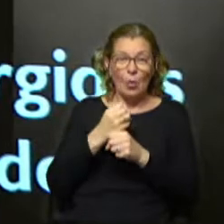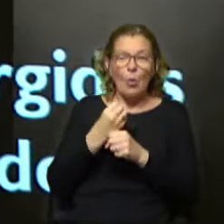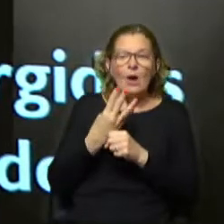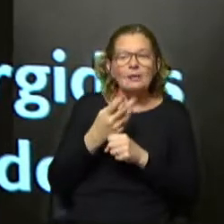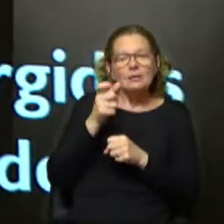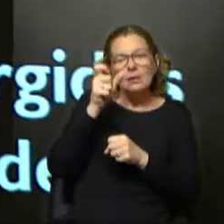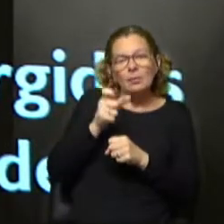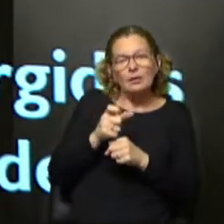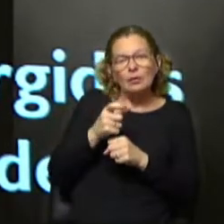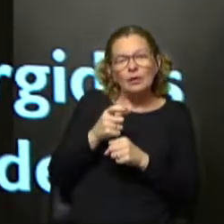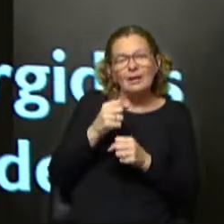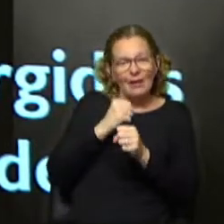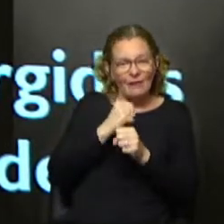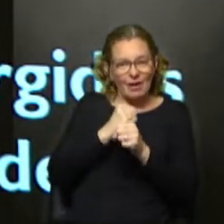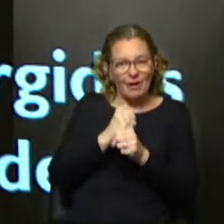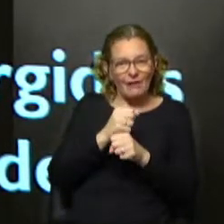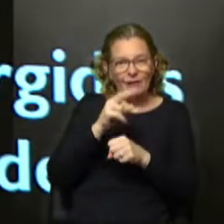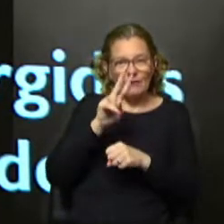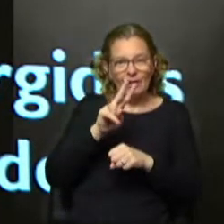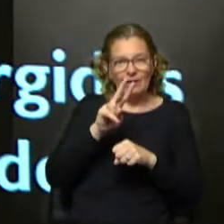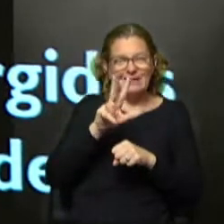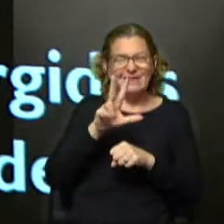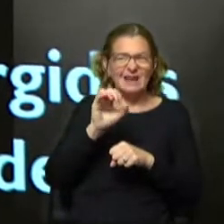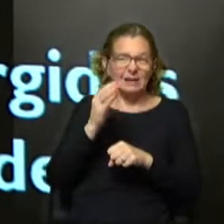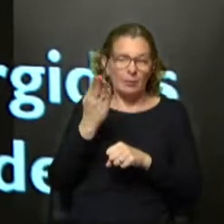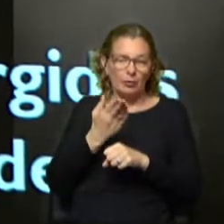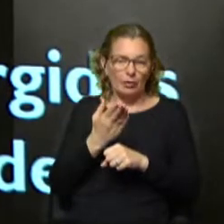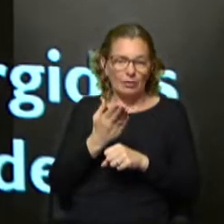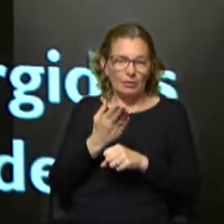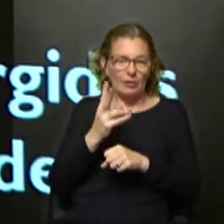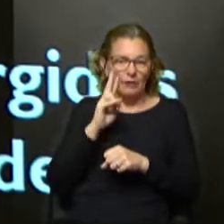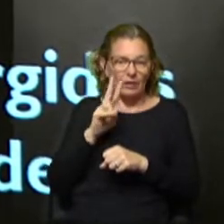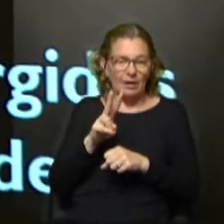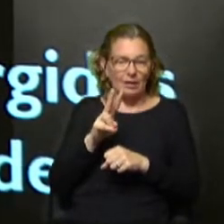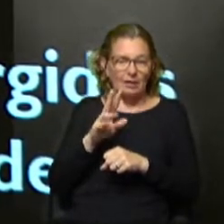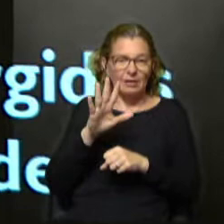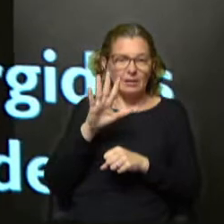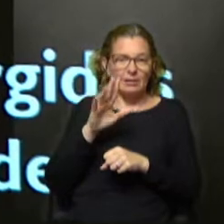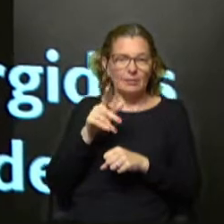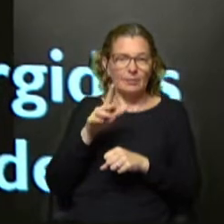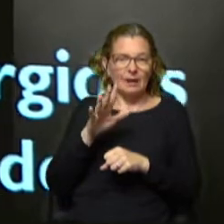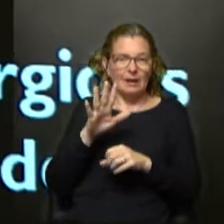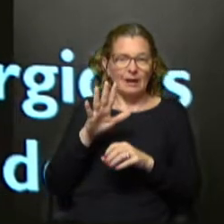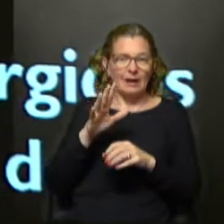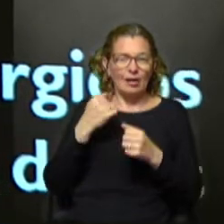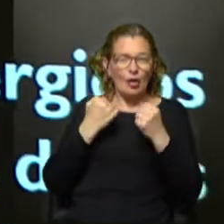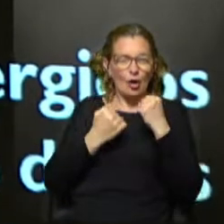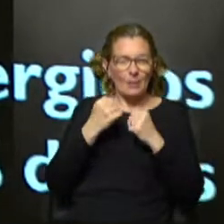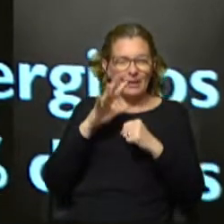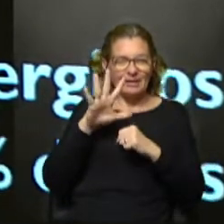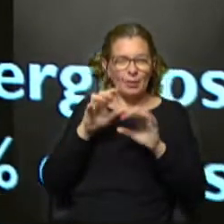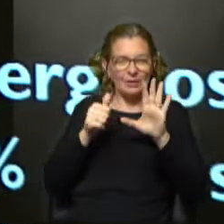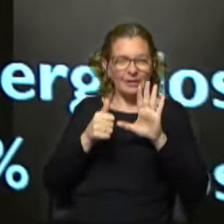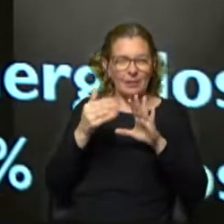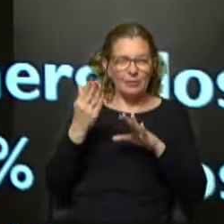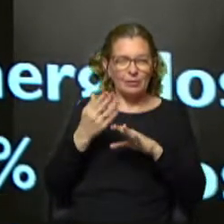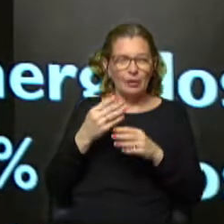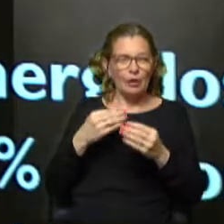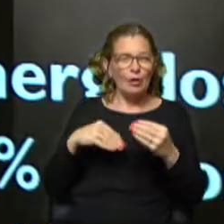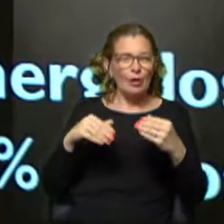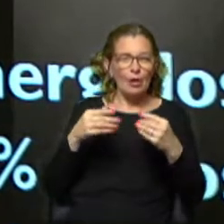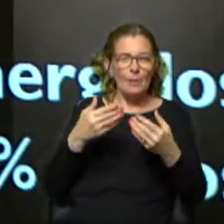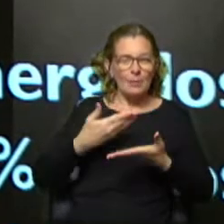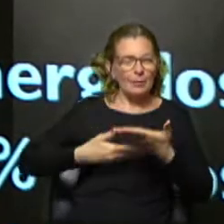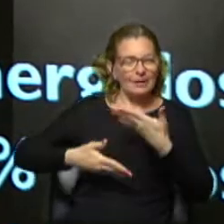efectivamente tan ocupadas cuánto están ocupadas apenas el 30%. miren lo que son las tasas para la economía general y lo mismo pasa con la participación